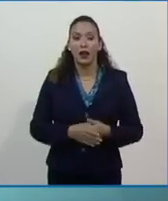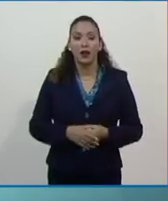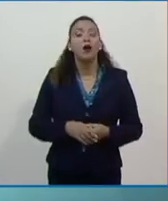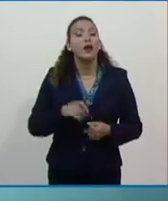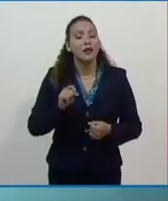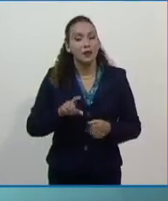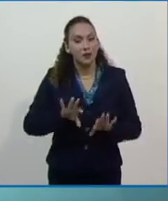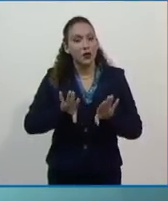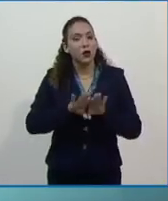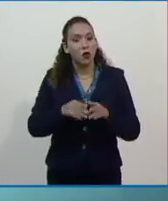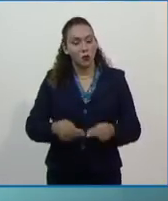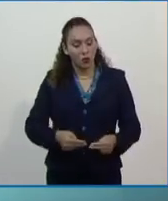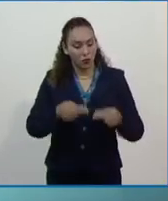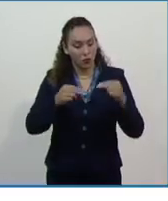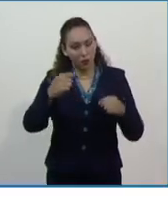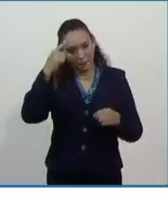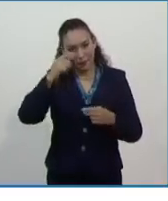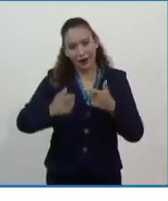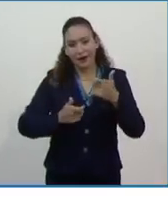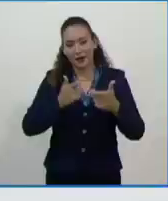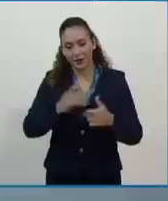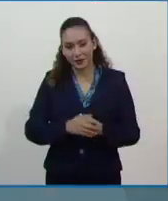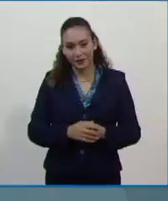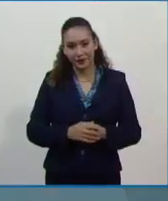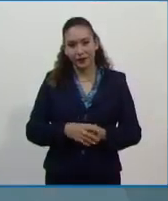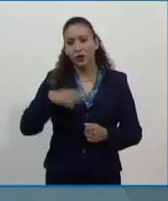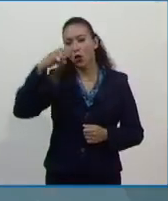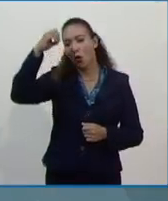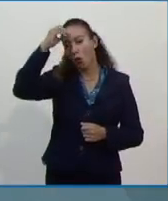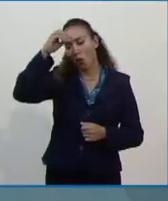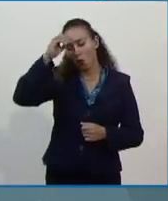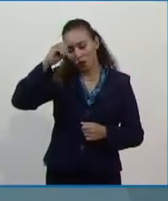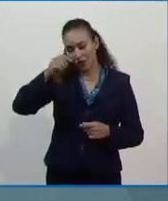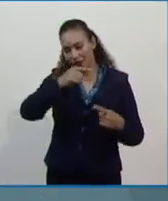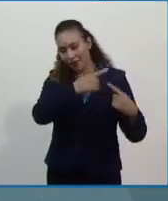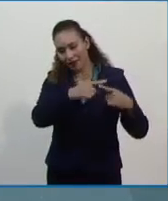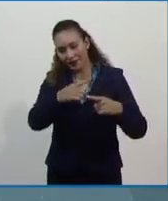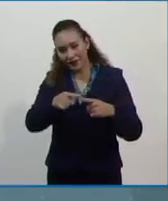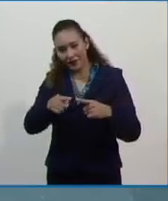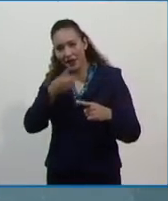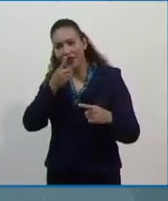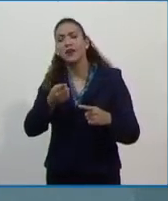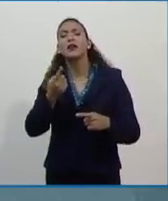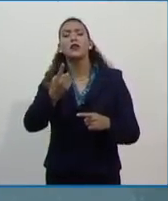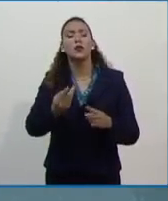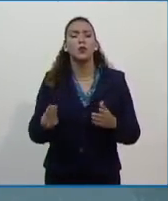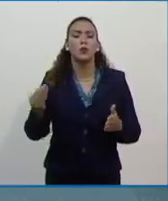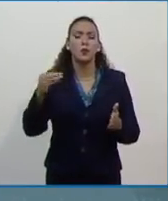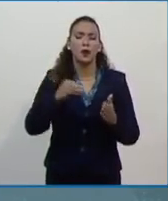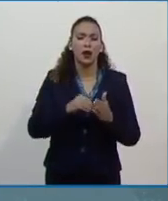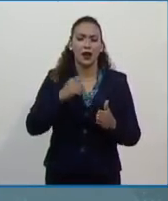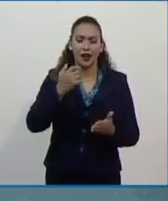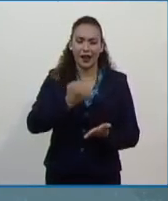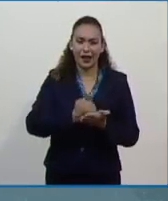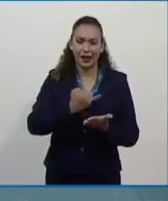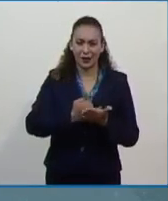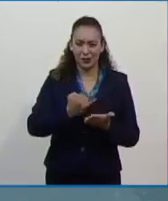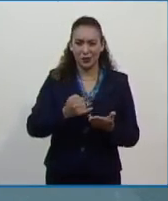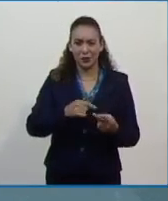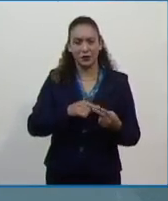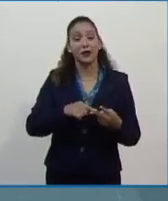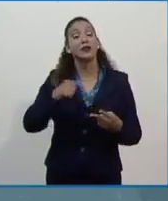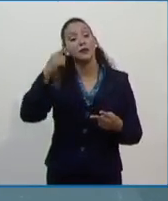en materia mercantil. Las tesis aisladas, una tiene por rubro impuestos sobre la renta pagado en el extranjero y 3 de